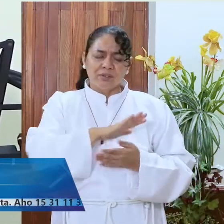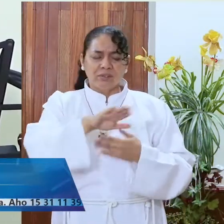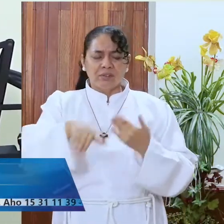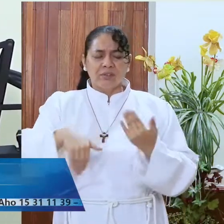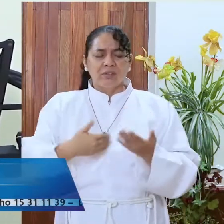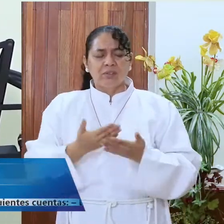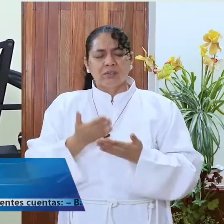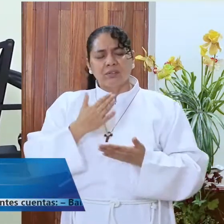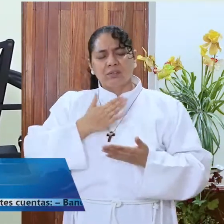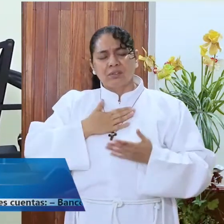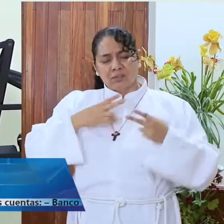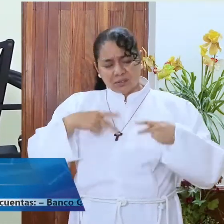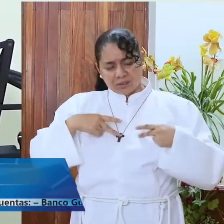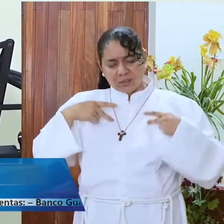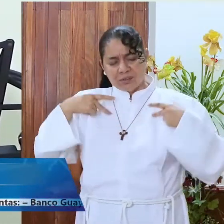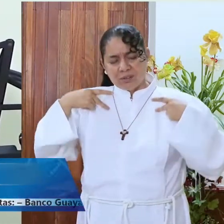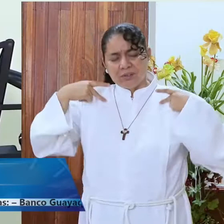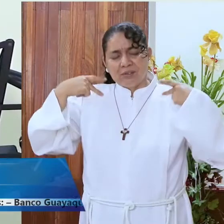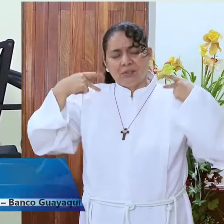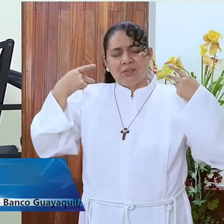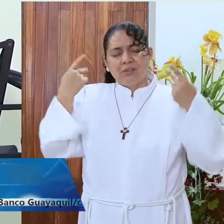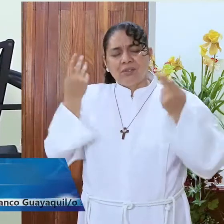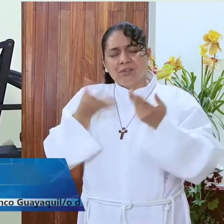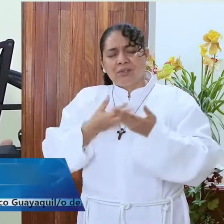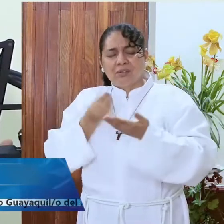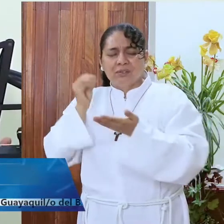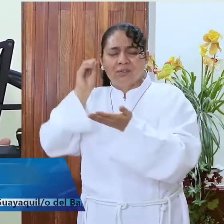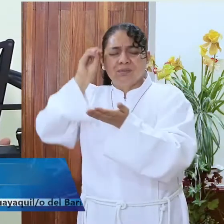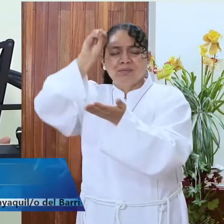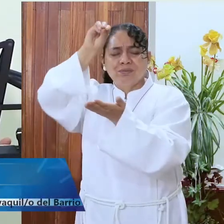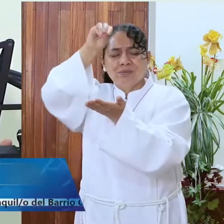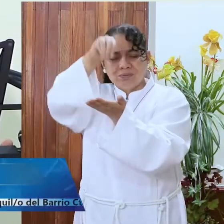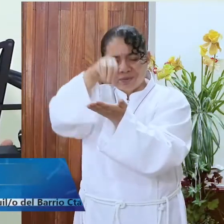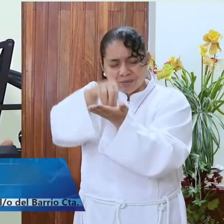con don existe